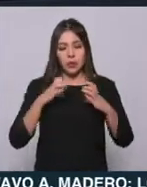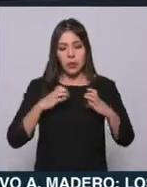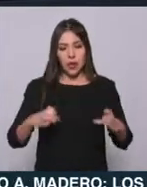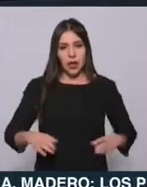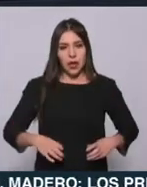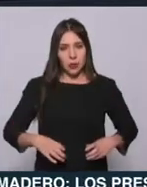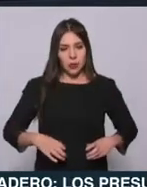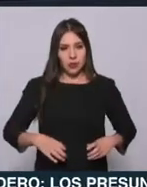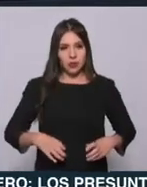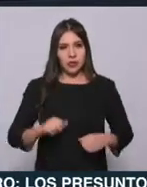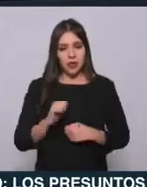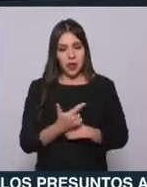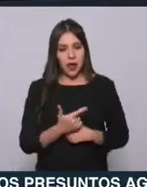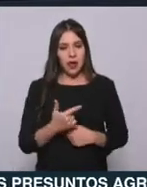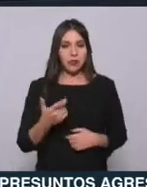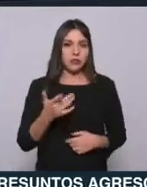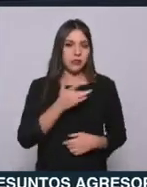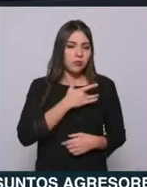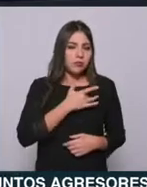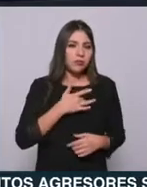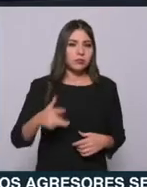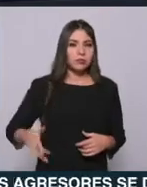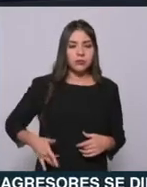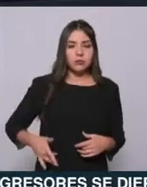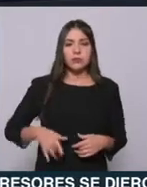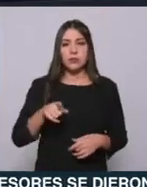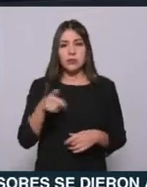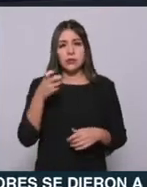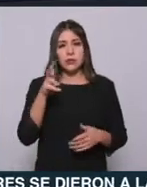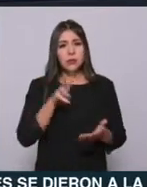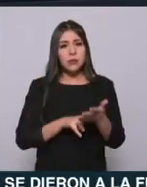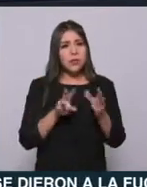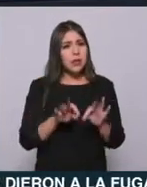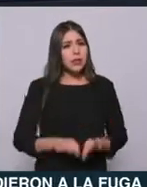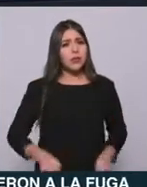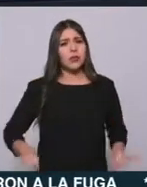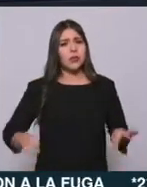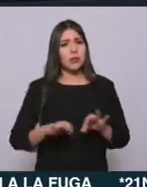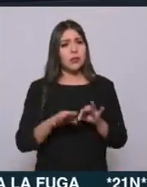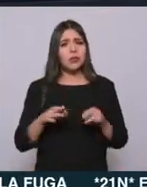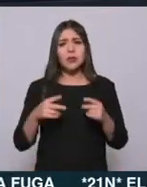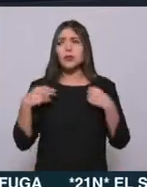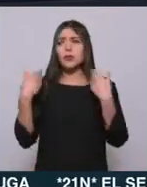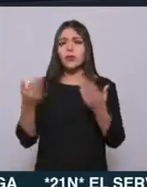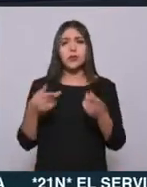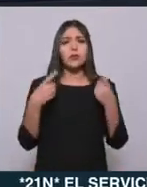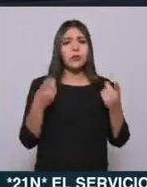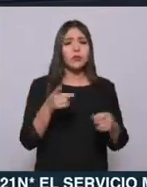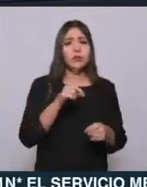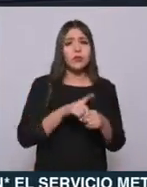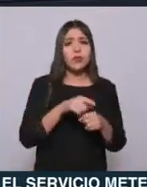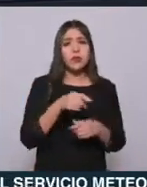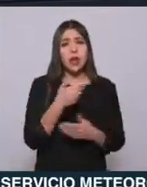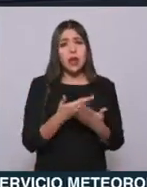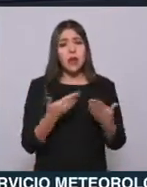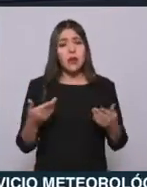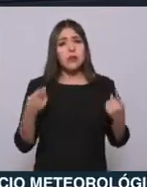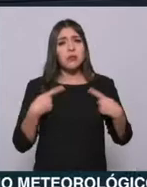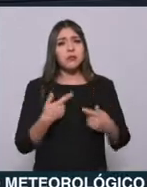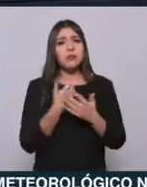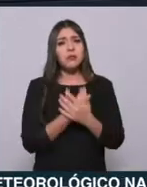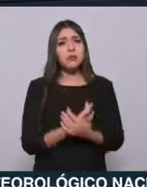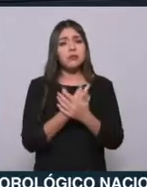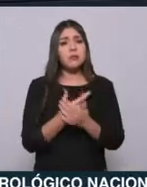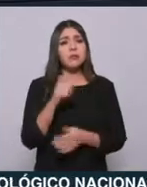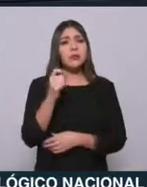invitación para que reflexionemos sobre la enorme importancia de donar vida en un país en el que hay 22,000 personas esperando órgano